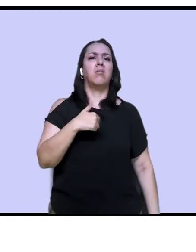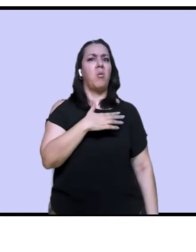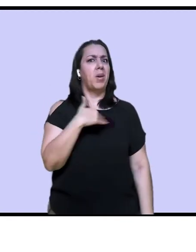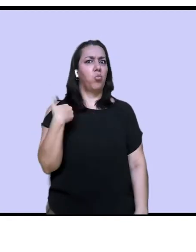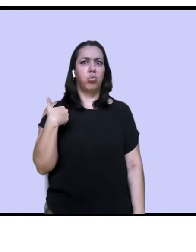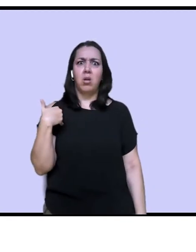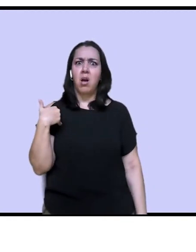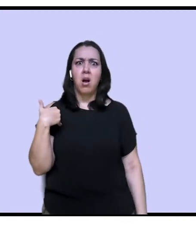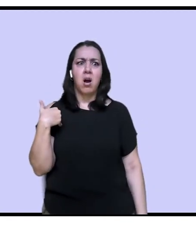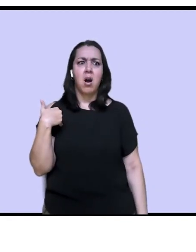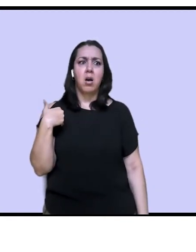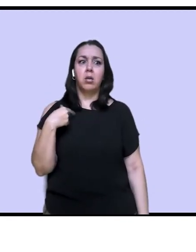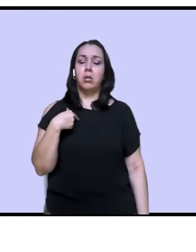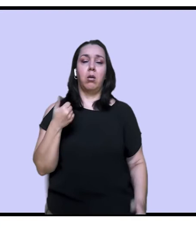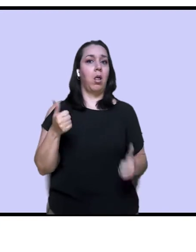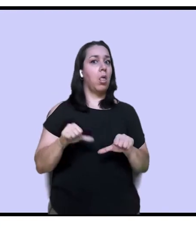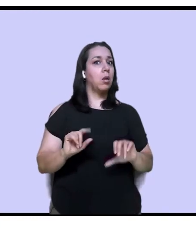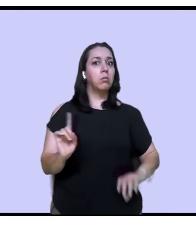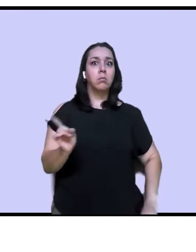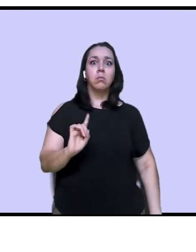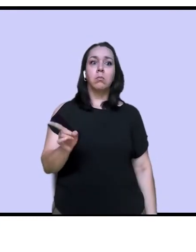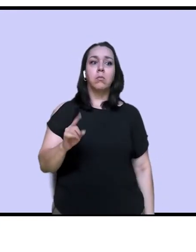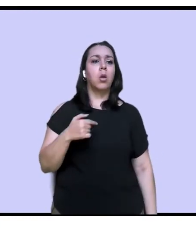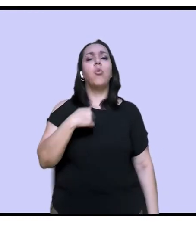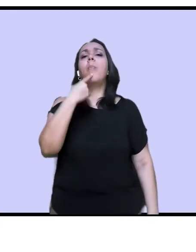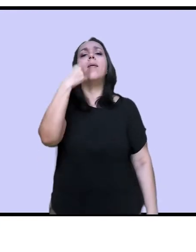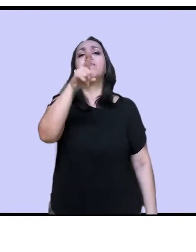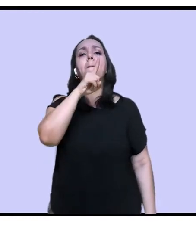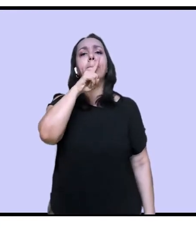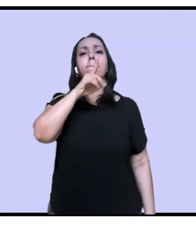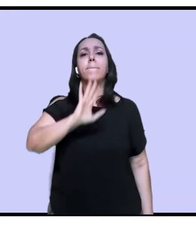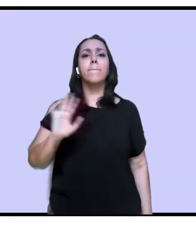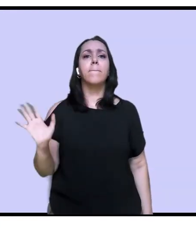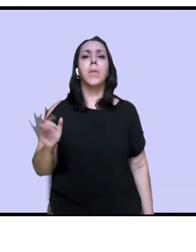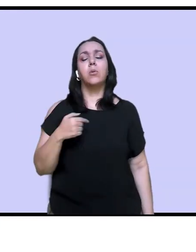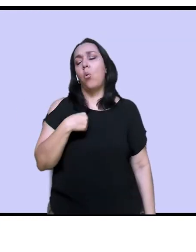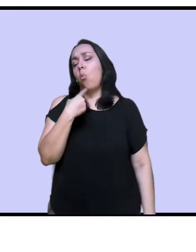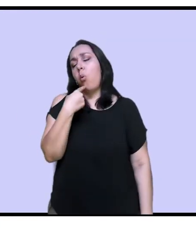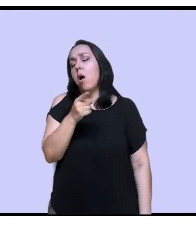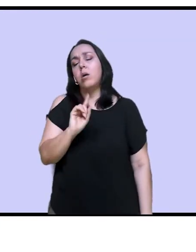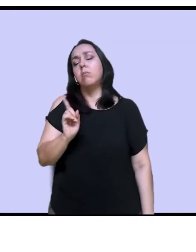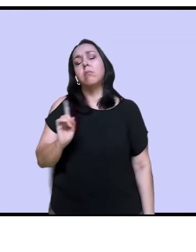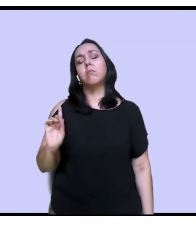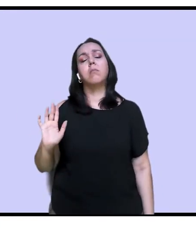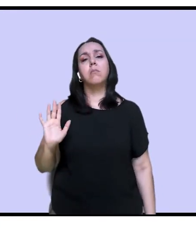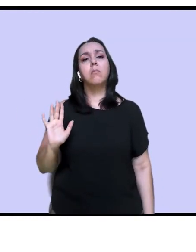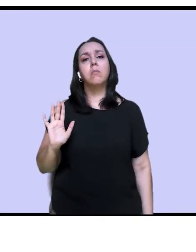parece. No lo voy a decir. No lo voy a decir.